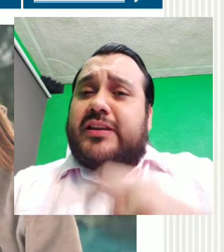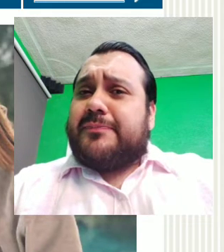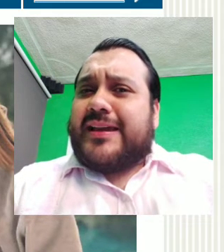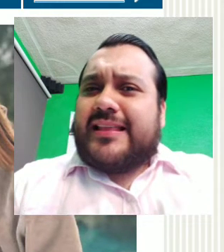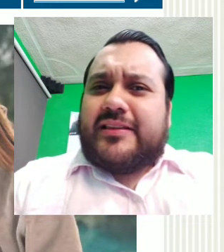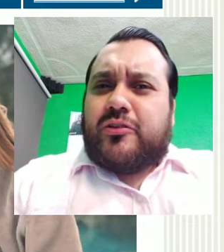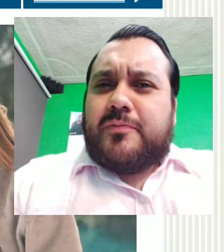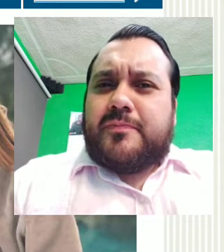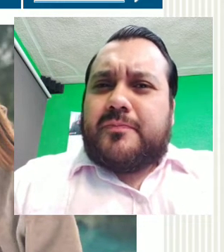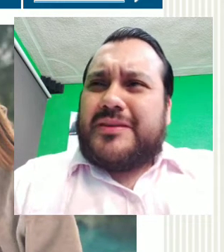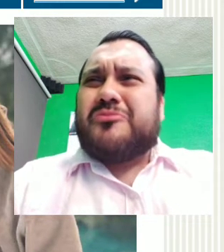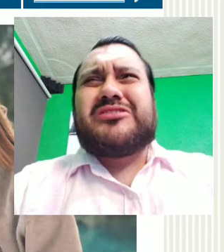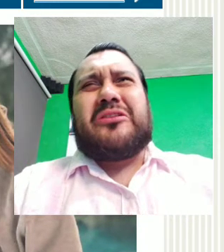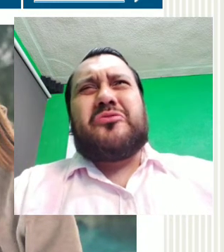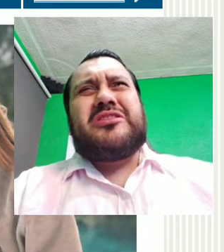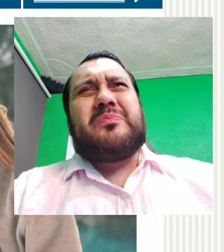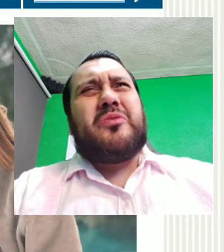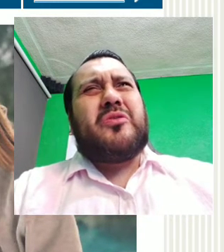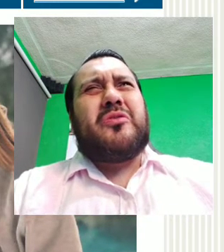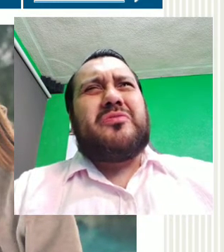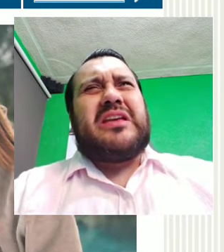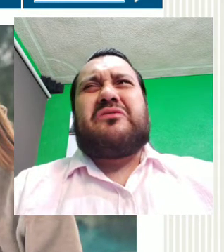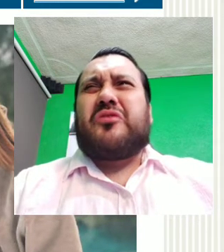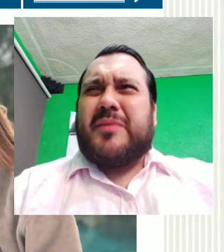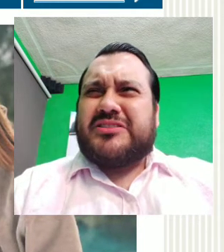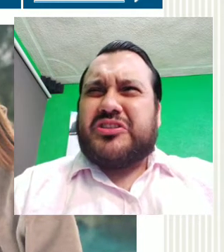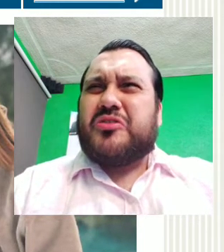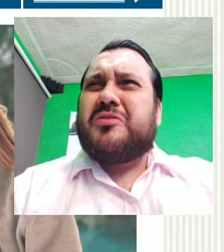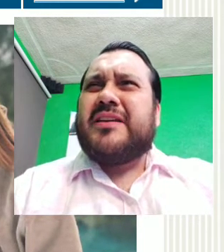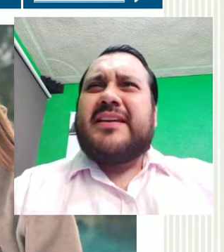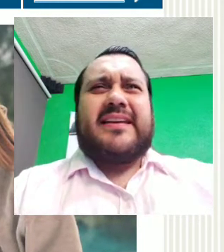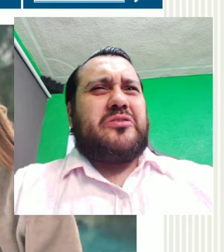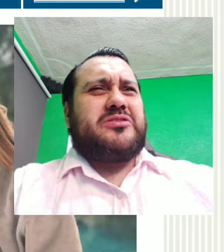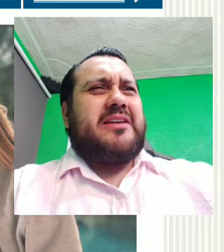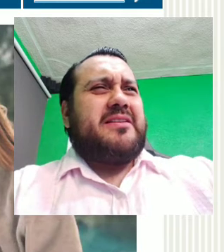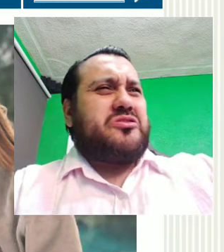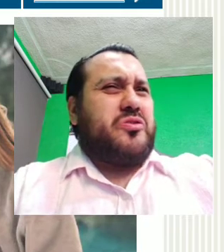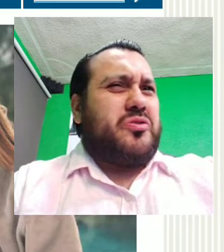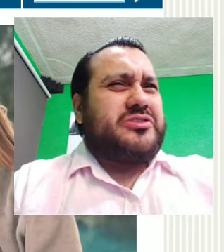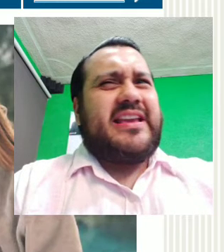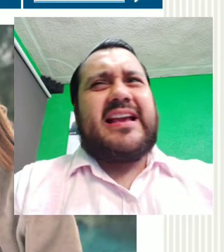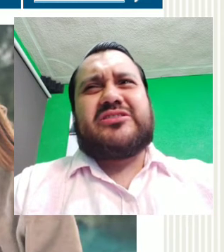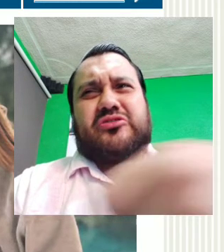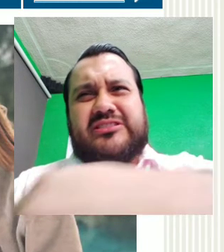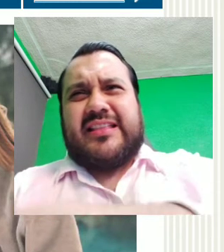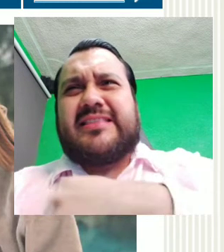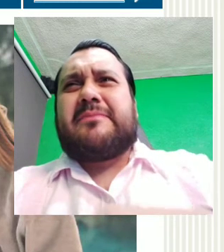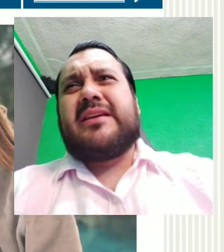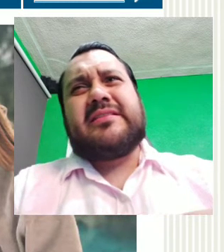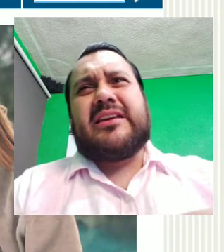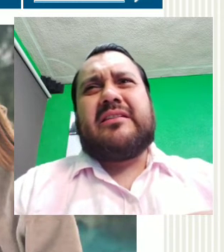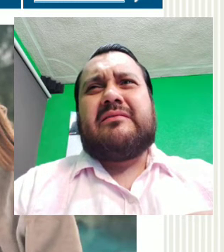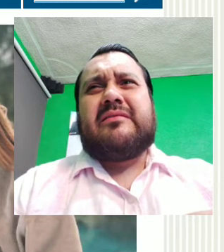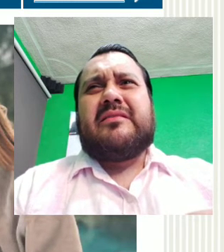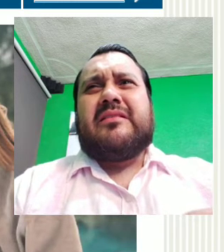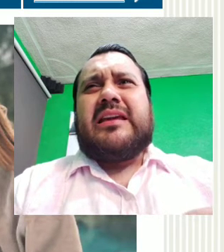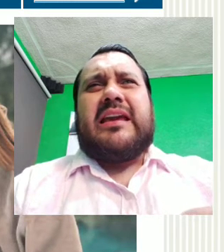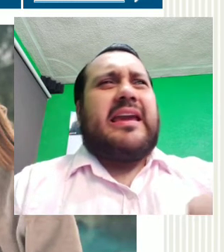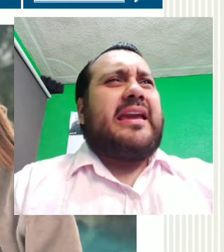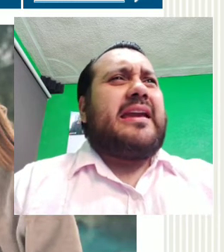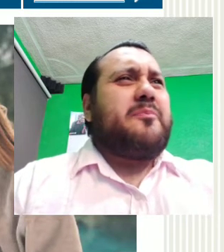sexenio de felipe calderón vimos algún tipo de información que nos daban todos los días constantemente